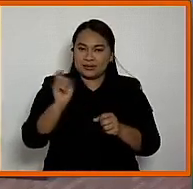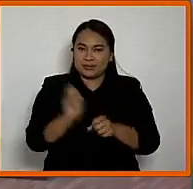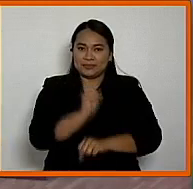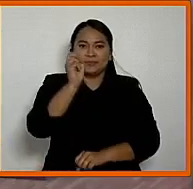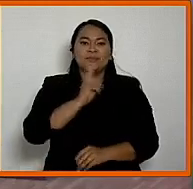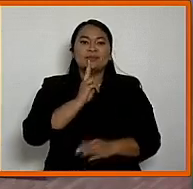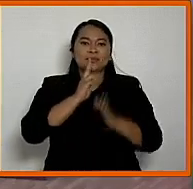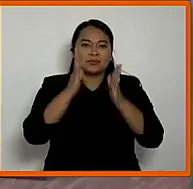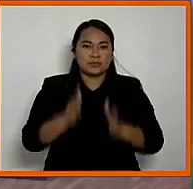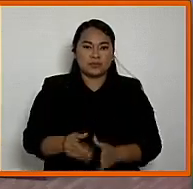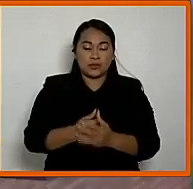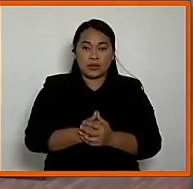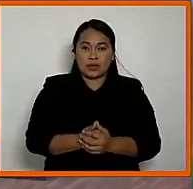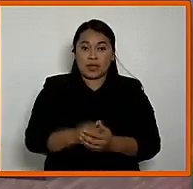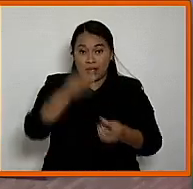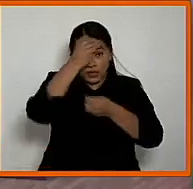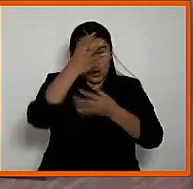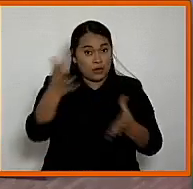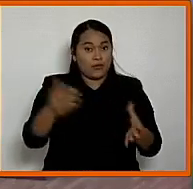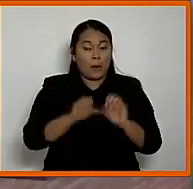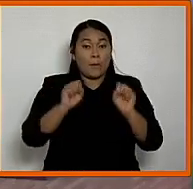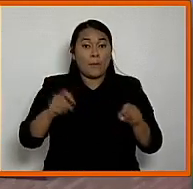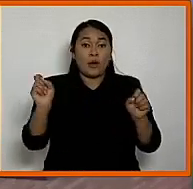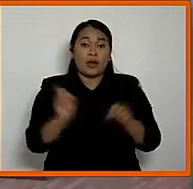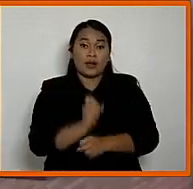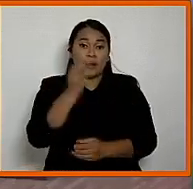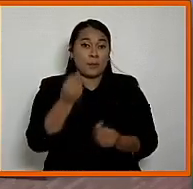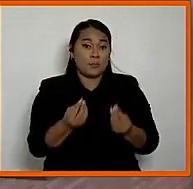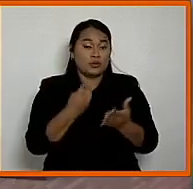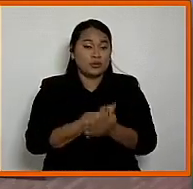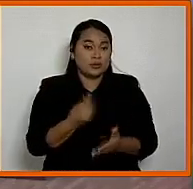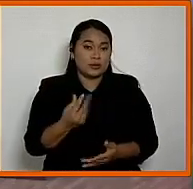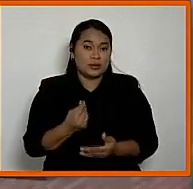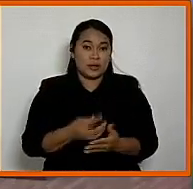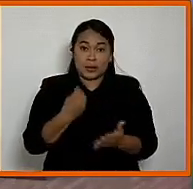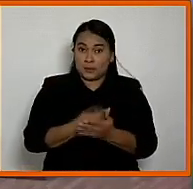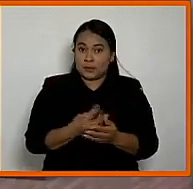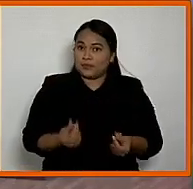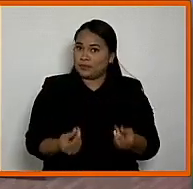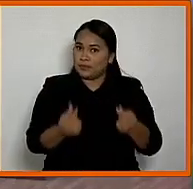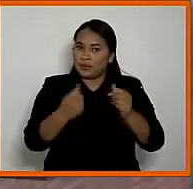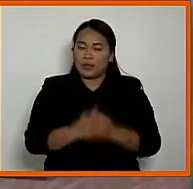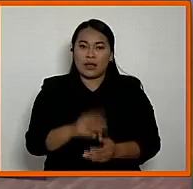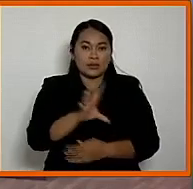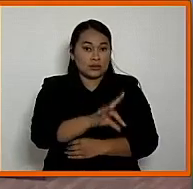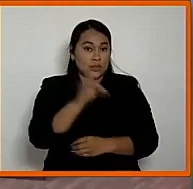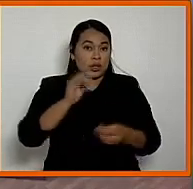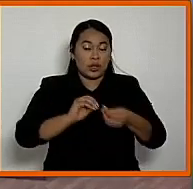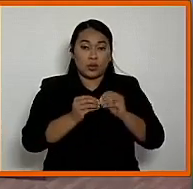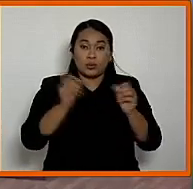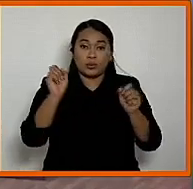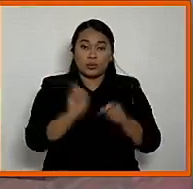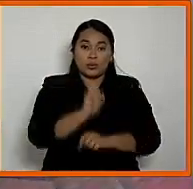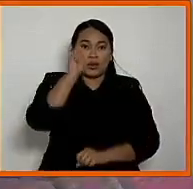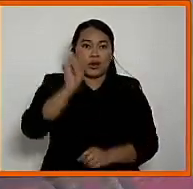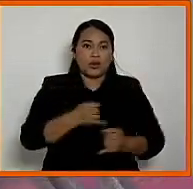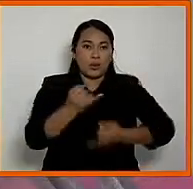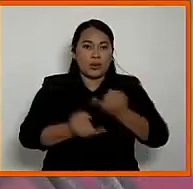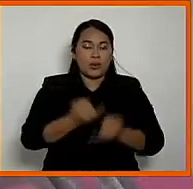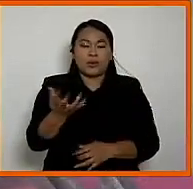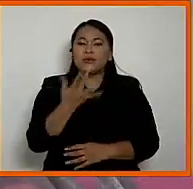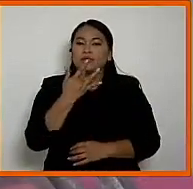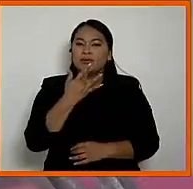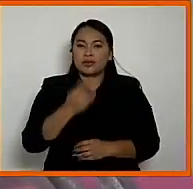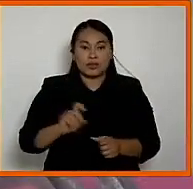comentar que puedes ganar dinero al instante con Instacash. Son 4 juegos, selecciona tu favorito y gana. Atentos, porque te voy a dar a conocer